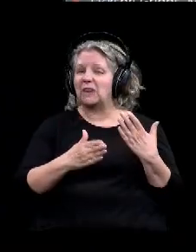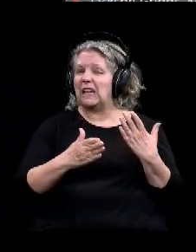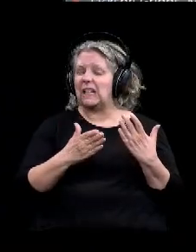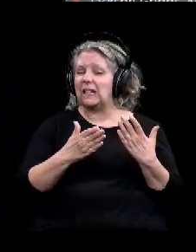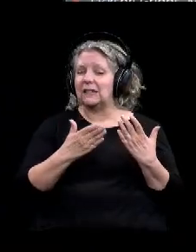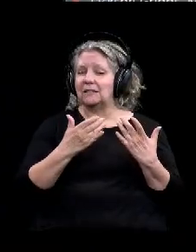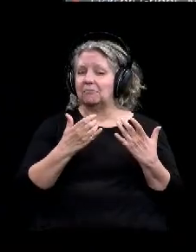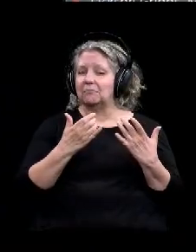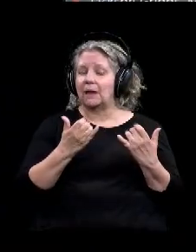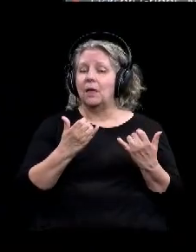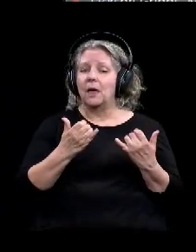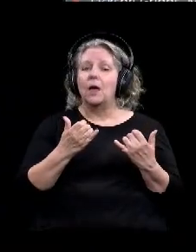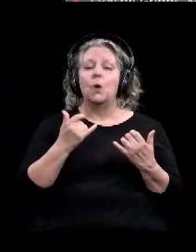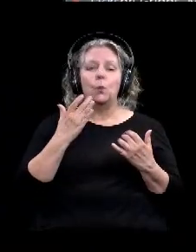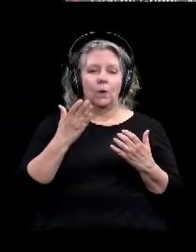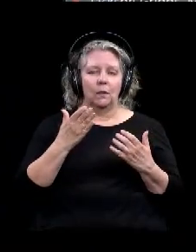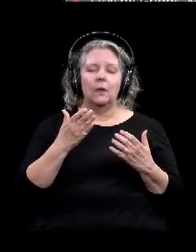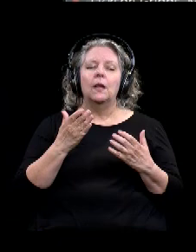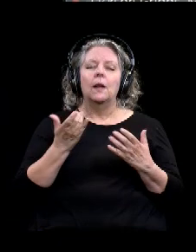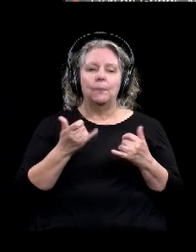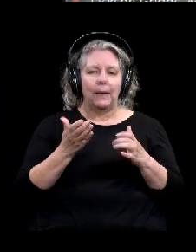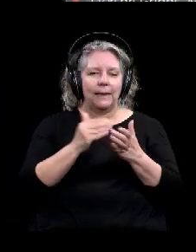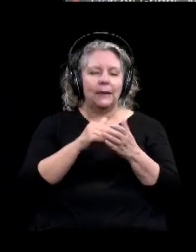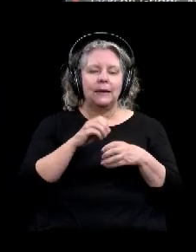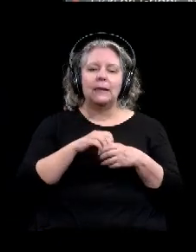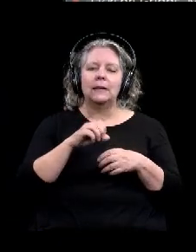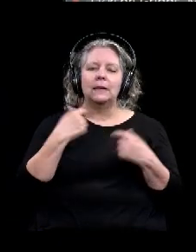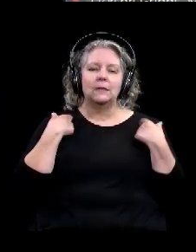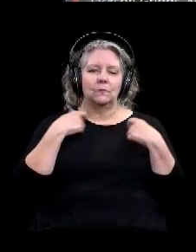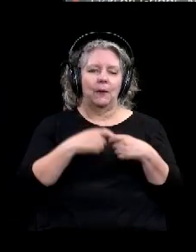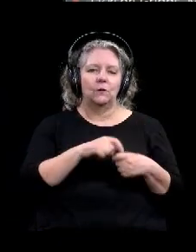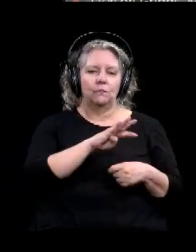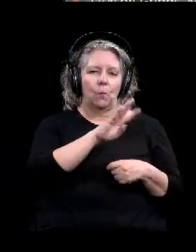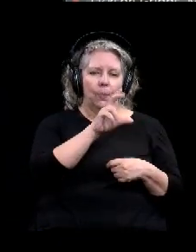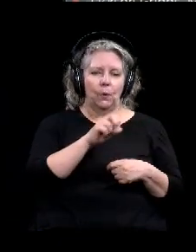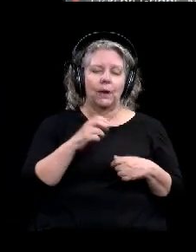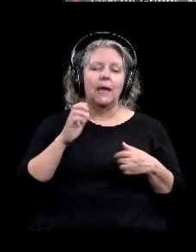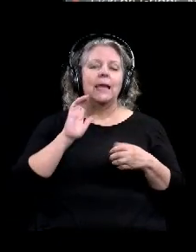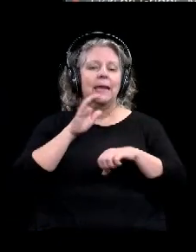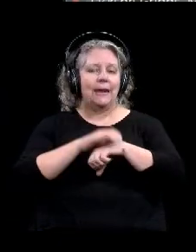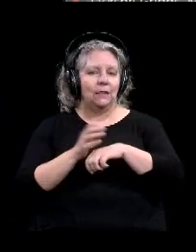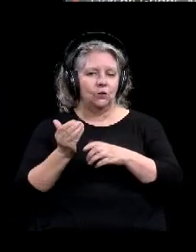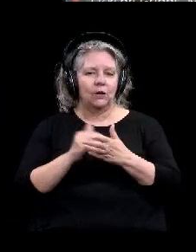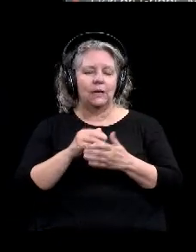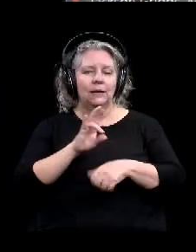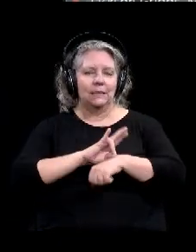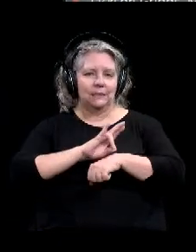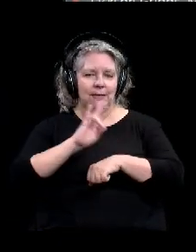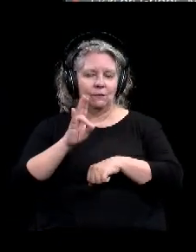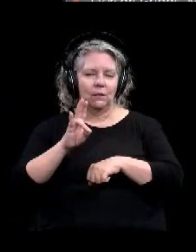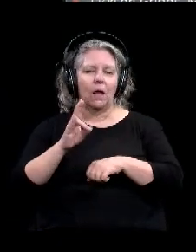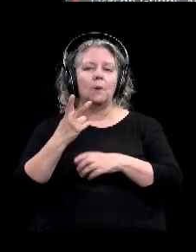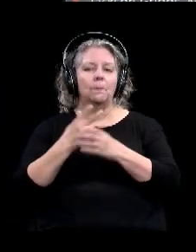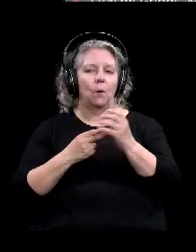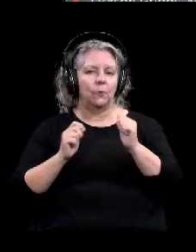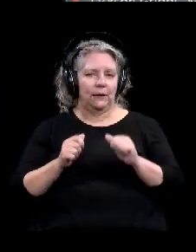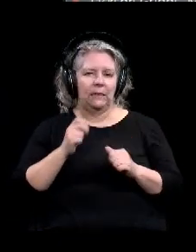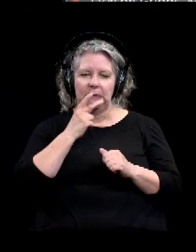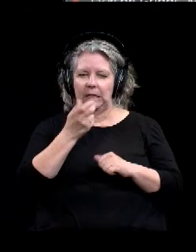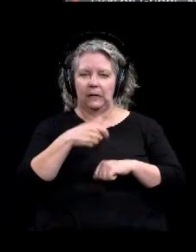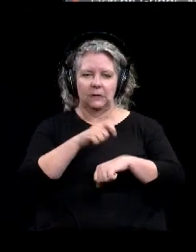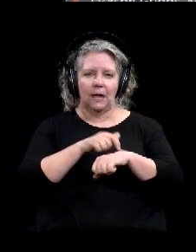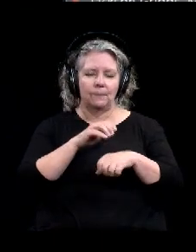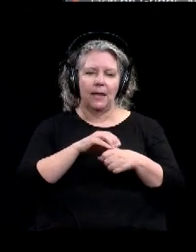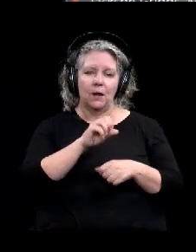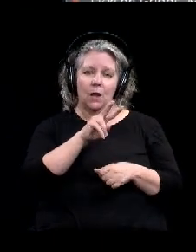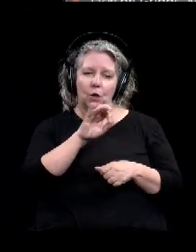las bandas otra vez a enseñar a las 7 bueno el hueco está camps para la otras páginas que necesita y